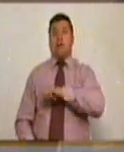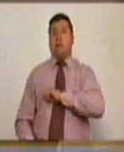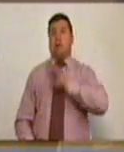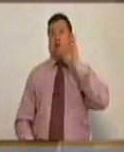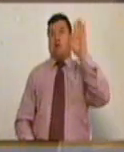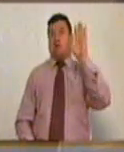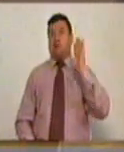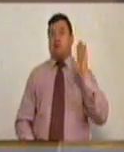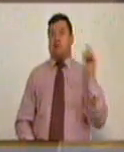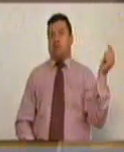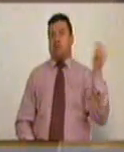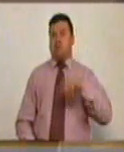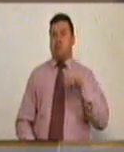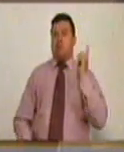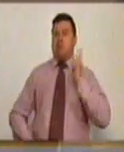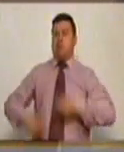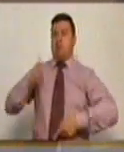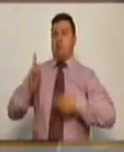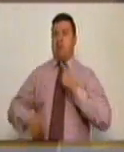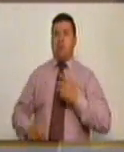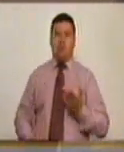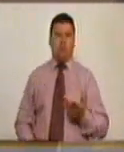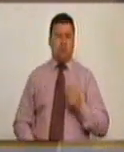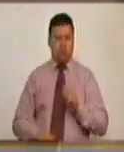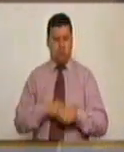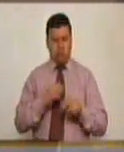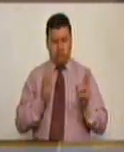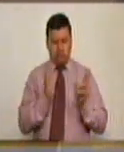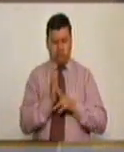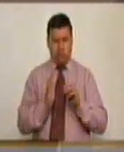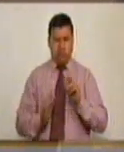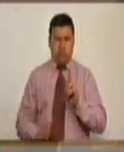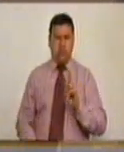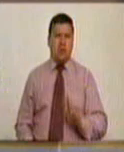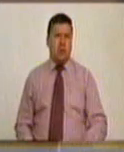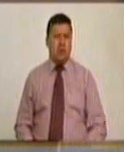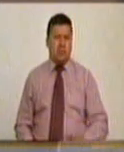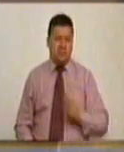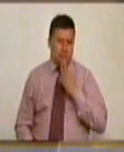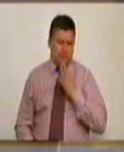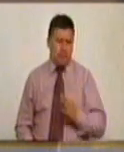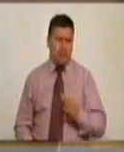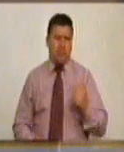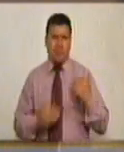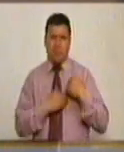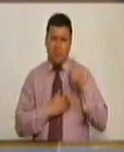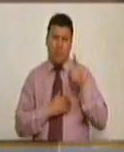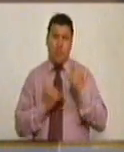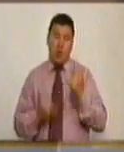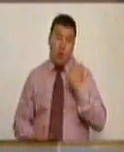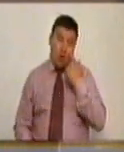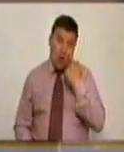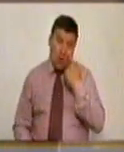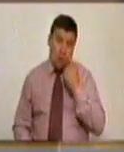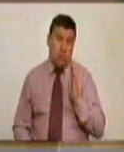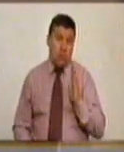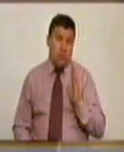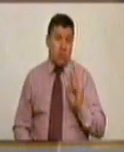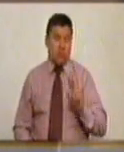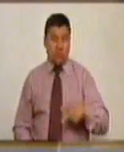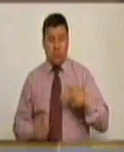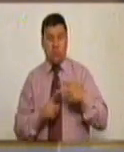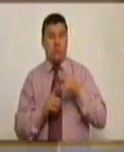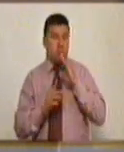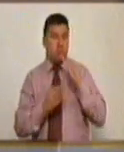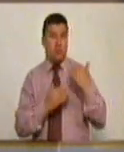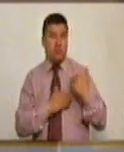y que ha hecho en este país lo que se le ha dado la gana desde el año 2002 Esa es la primerísima responsabilidad pero ojo aquí hay una segunda